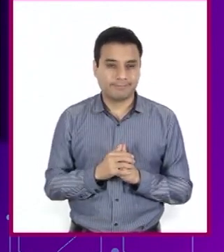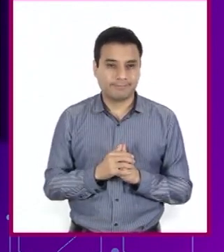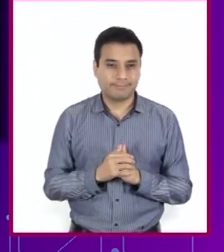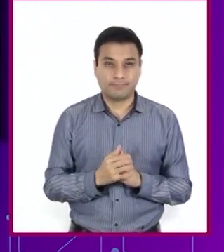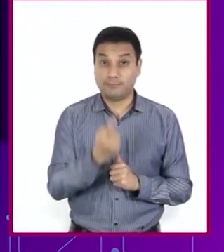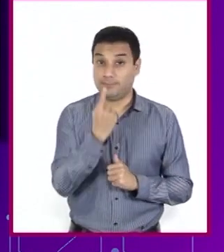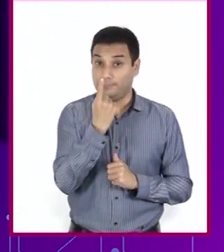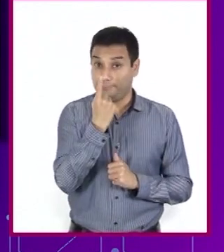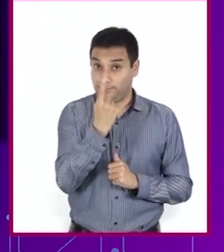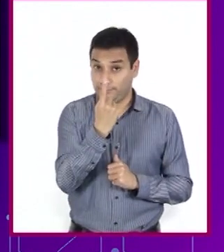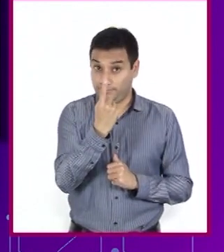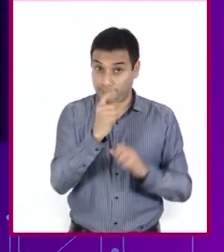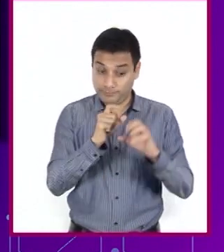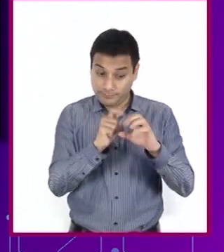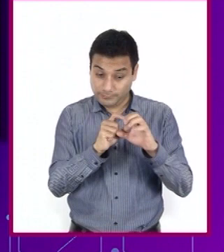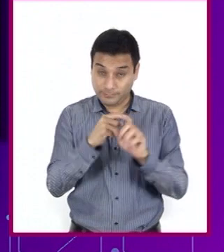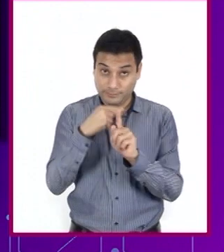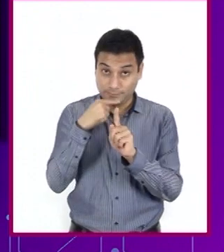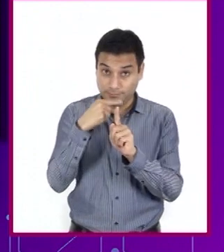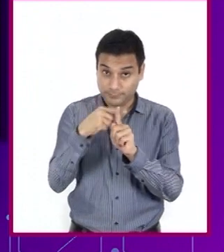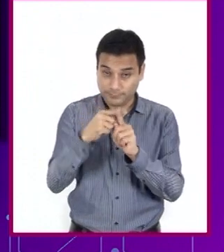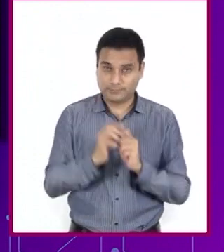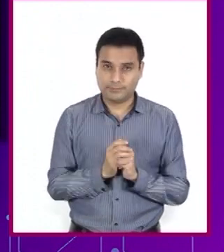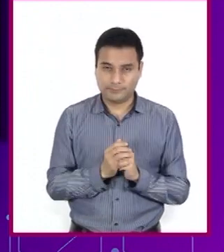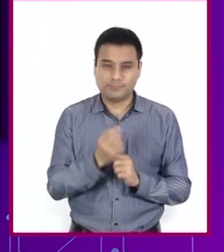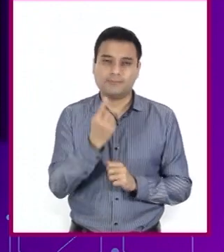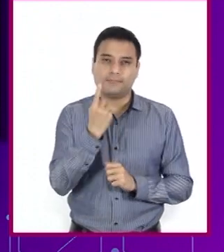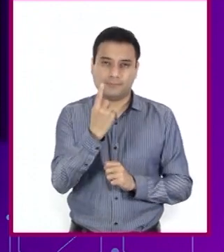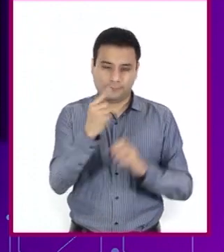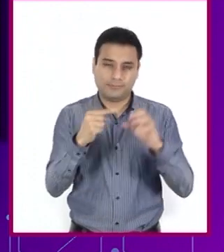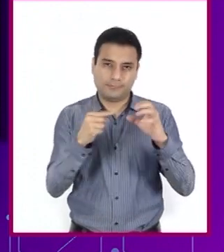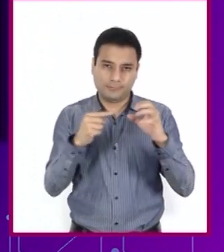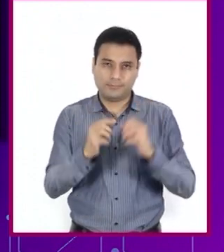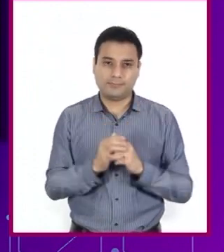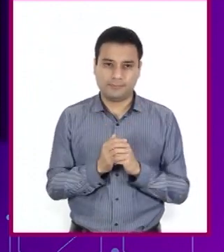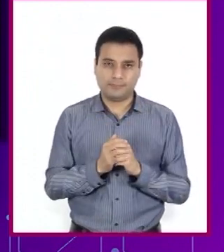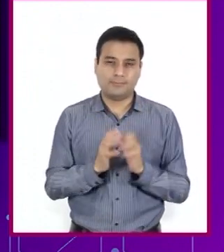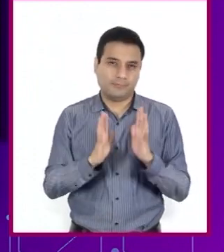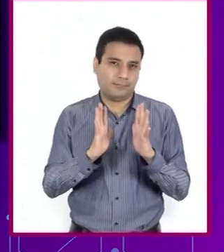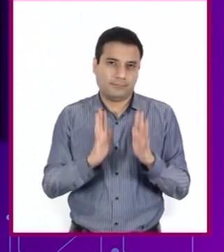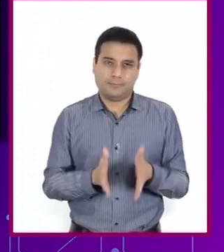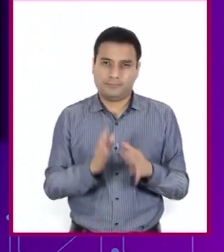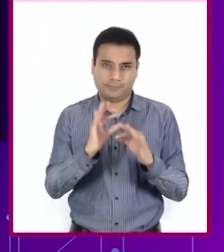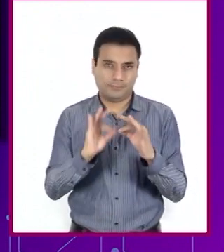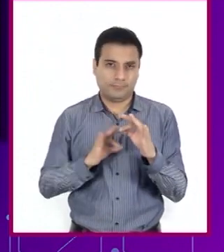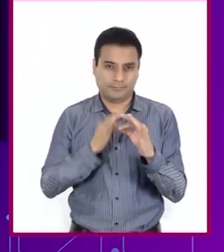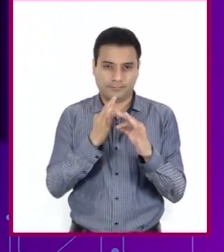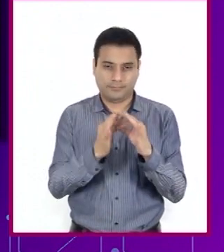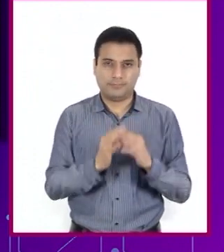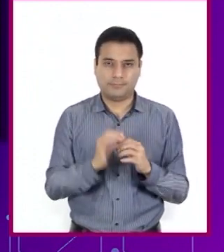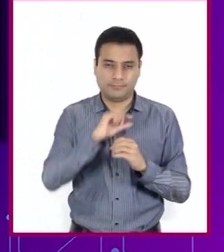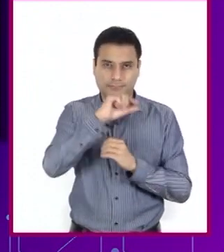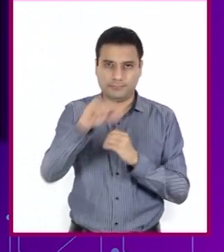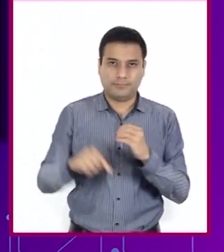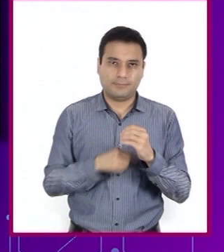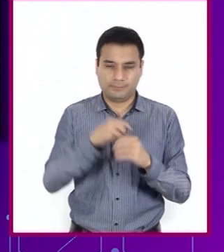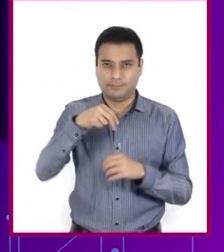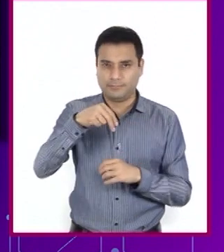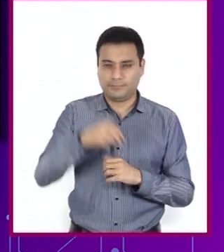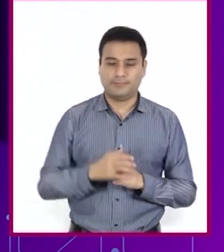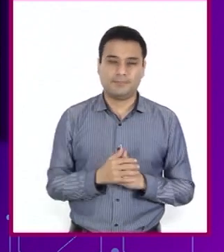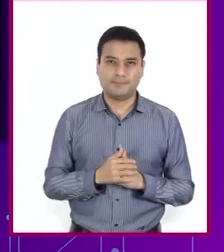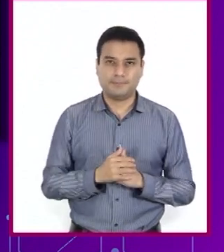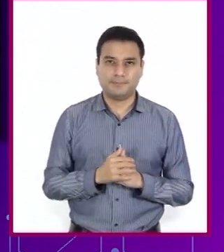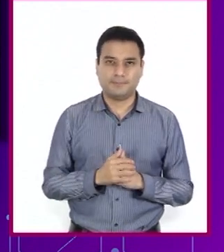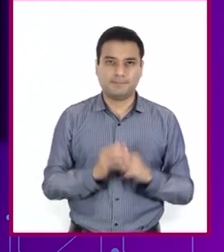protón y un electrón. Y tenemos nuestro átomo de hidrógeno, nuestro átomo neutro.